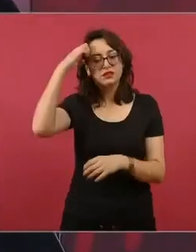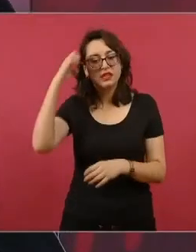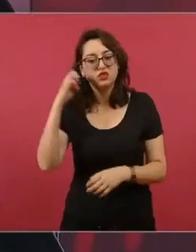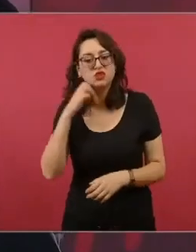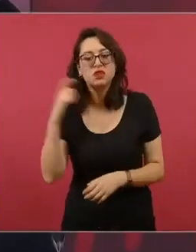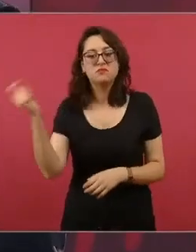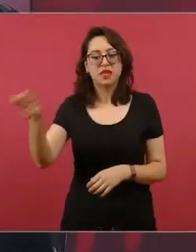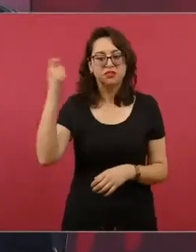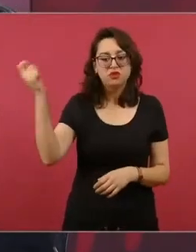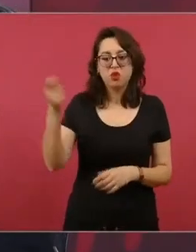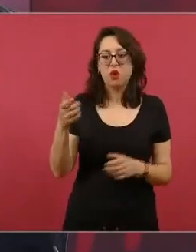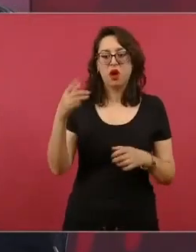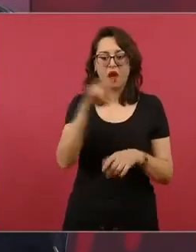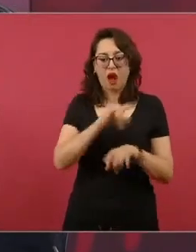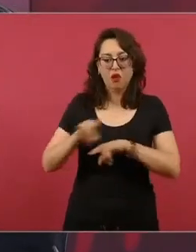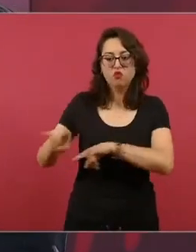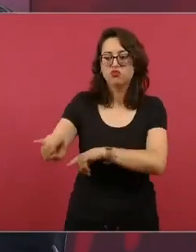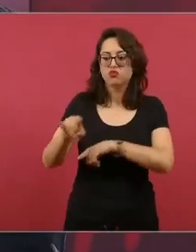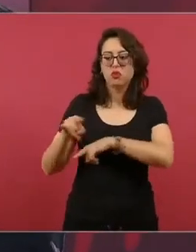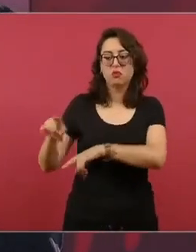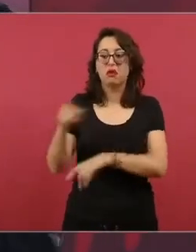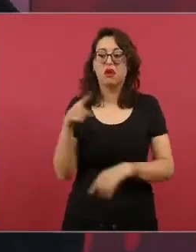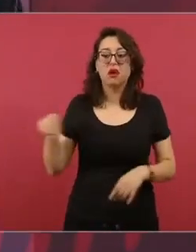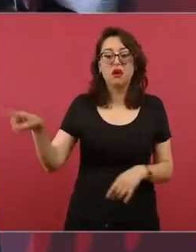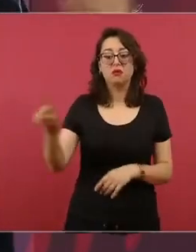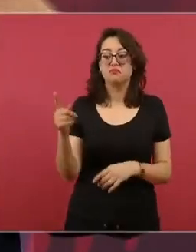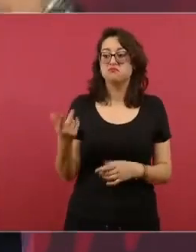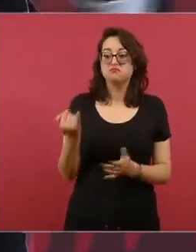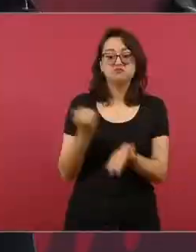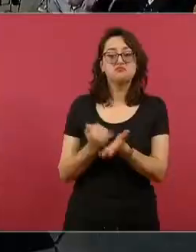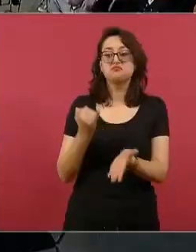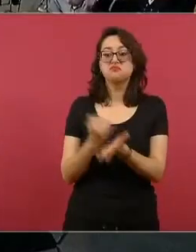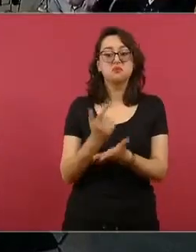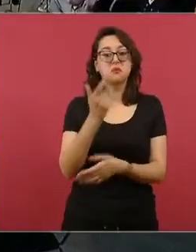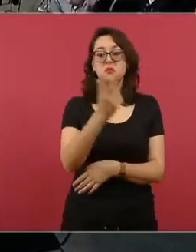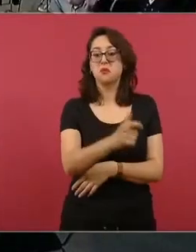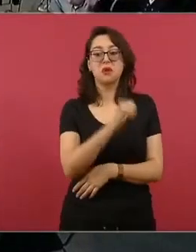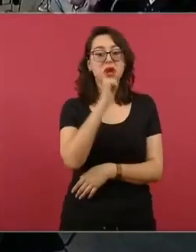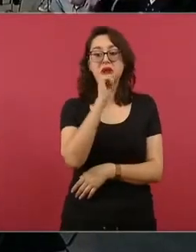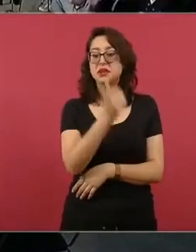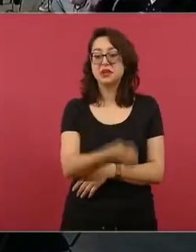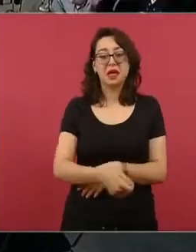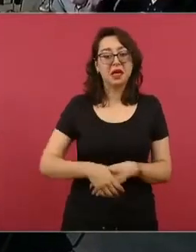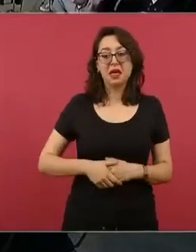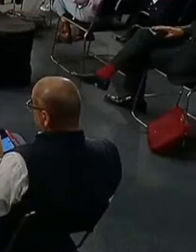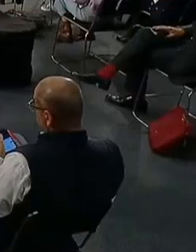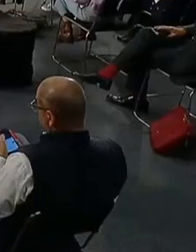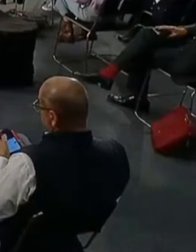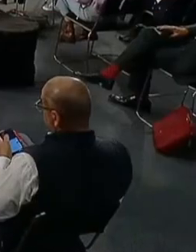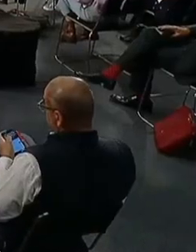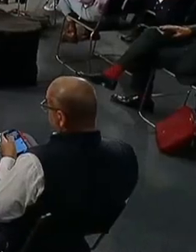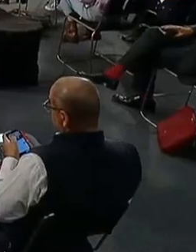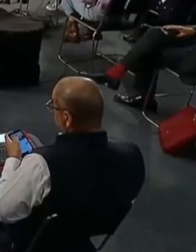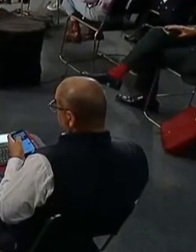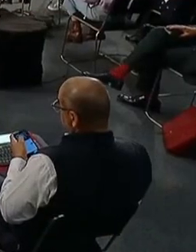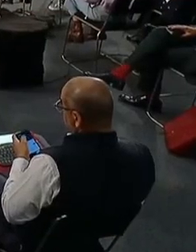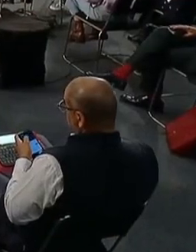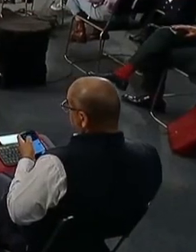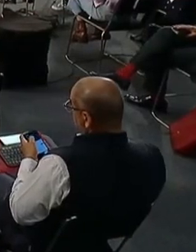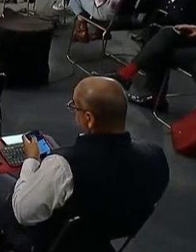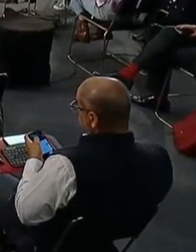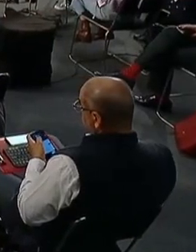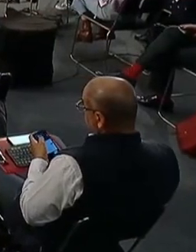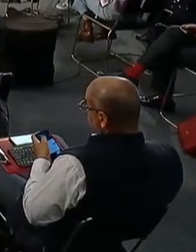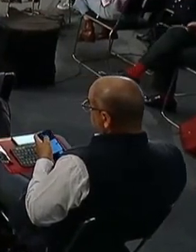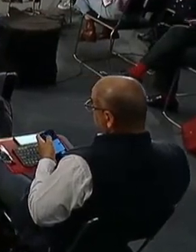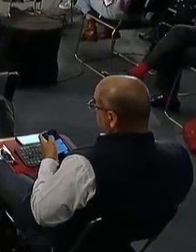los que acomodan los carros, que en la época de